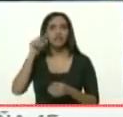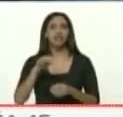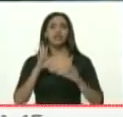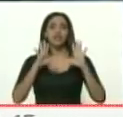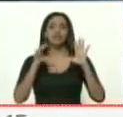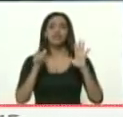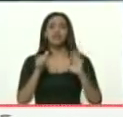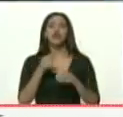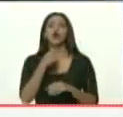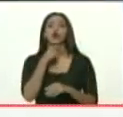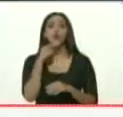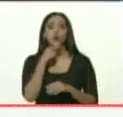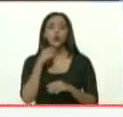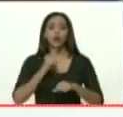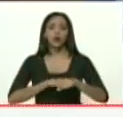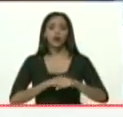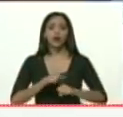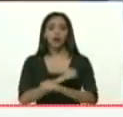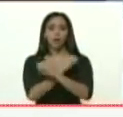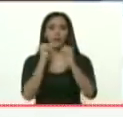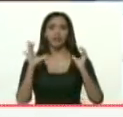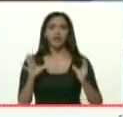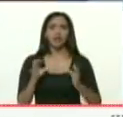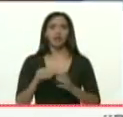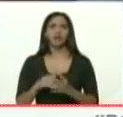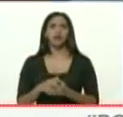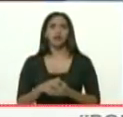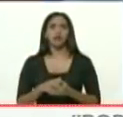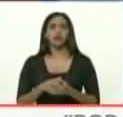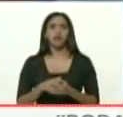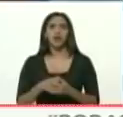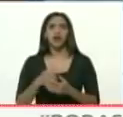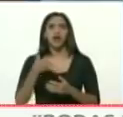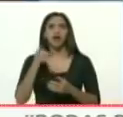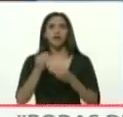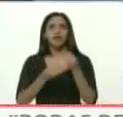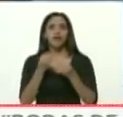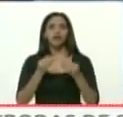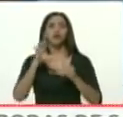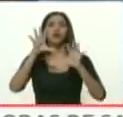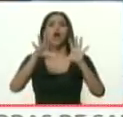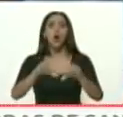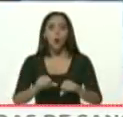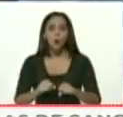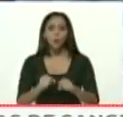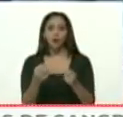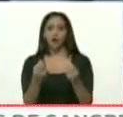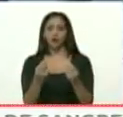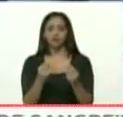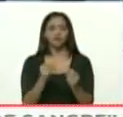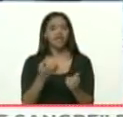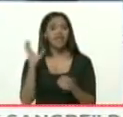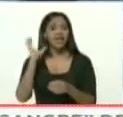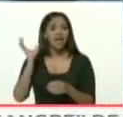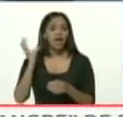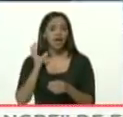octubre, en horas de la mañana, había realizado una compra en un supermercado de La Urbina, en